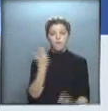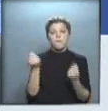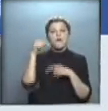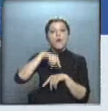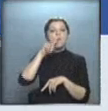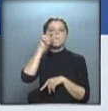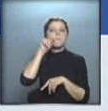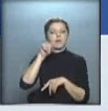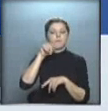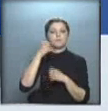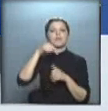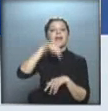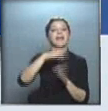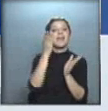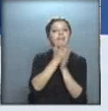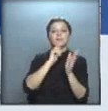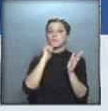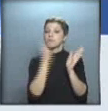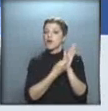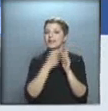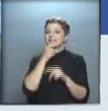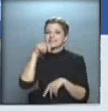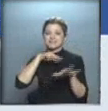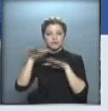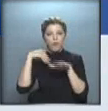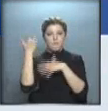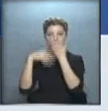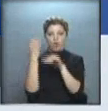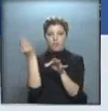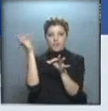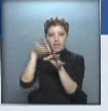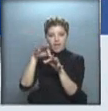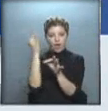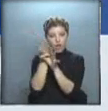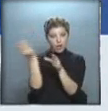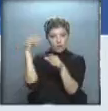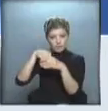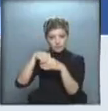hoy te preguntamos, ¿qué derechos se vulneran cuando se llevan a cabo episodios de violencia en la escuela?